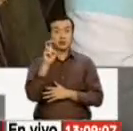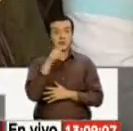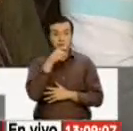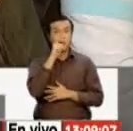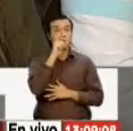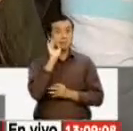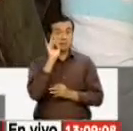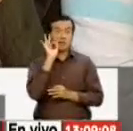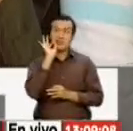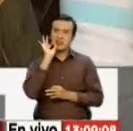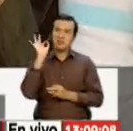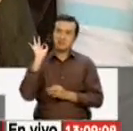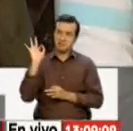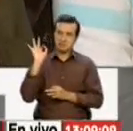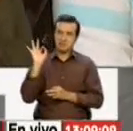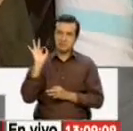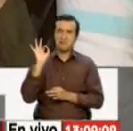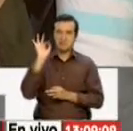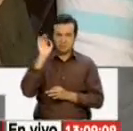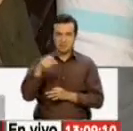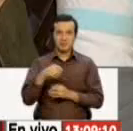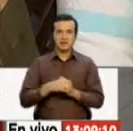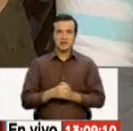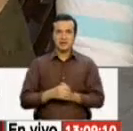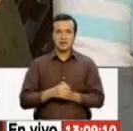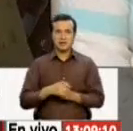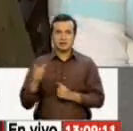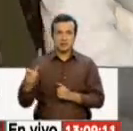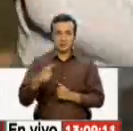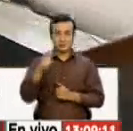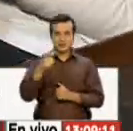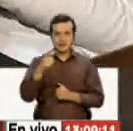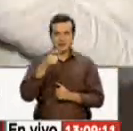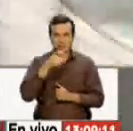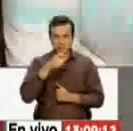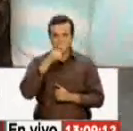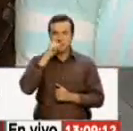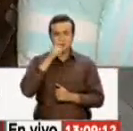qué tal? Súper rico, bueno, sí, rico. ¿Tomas un traguito?